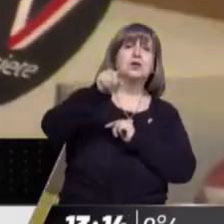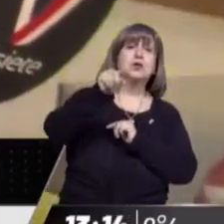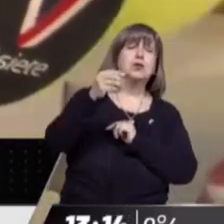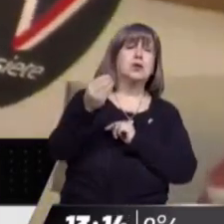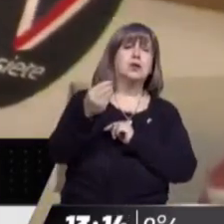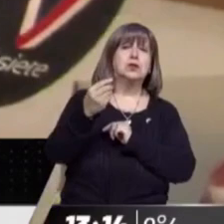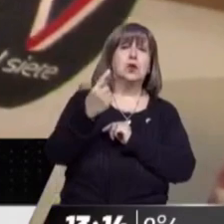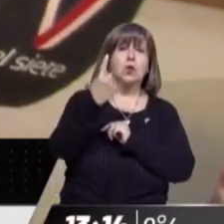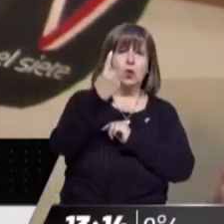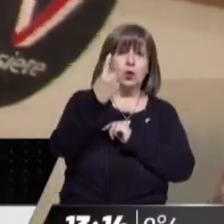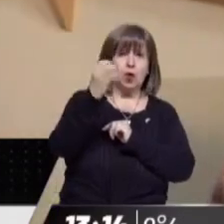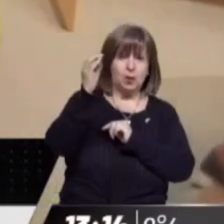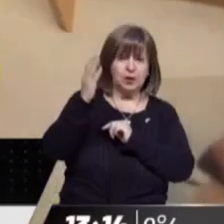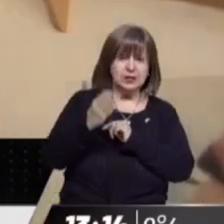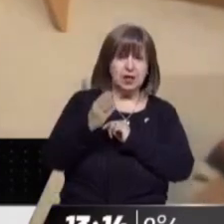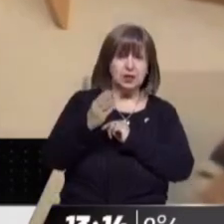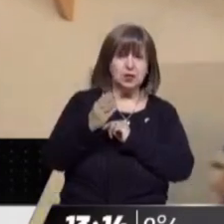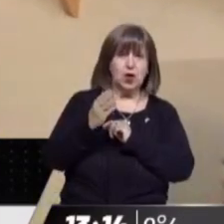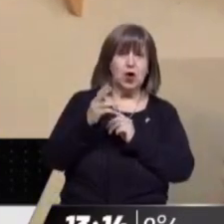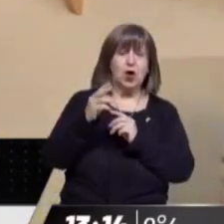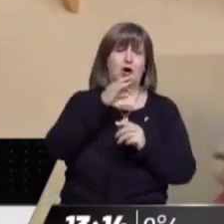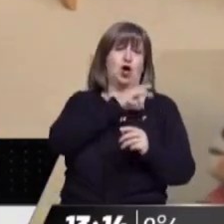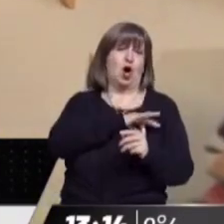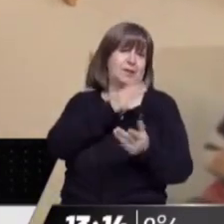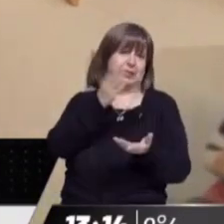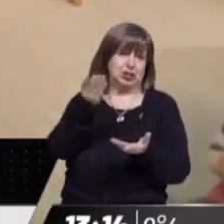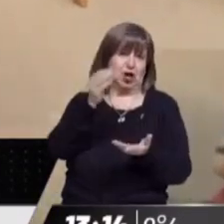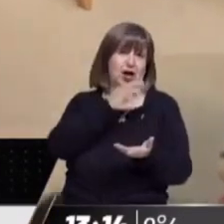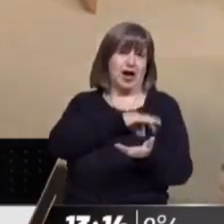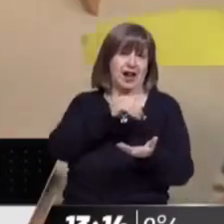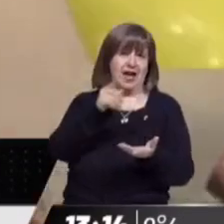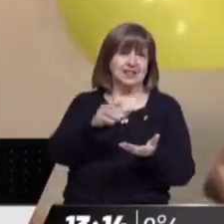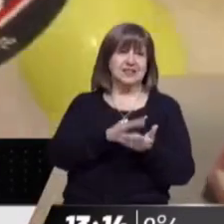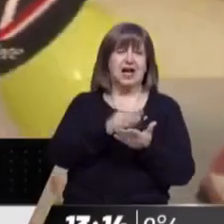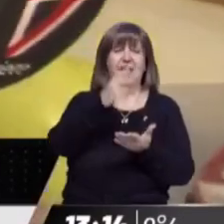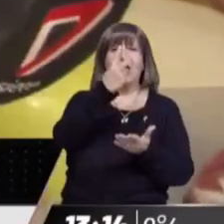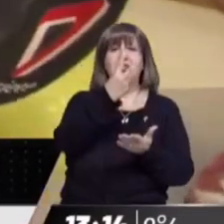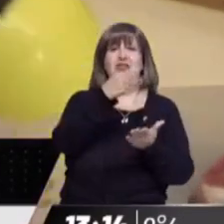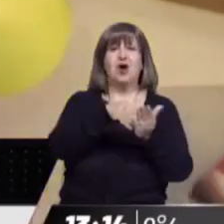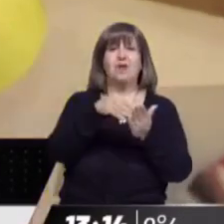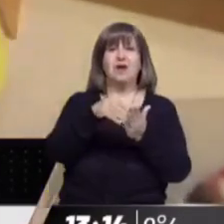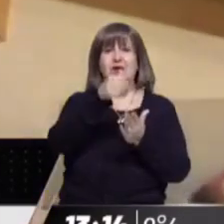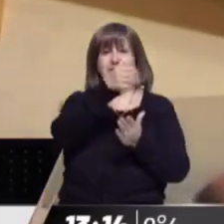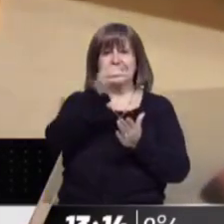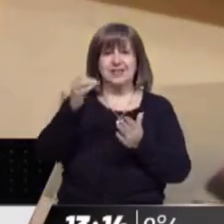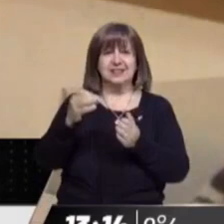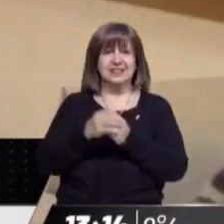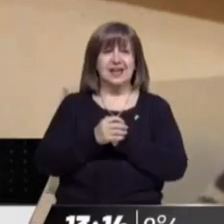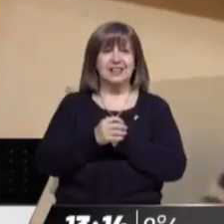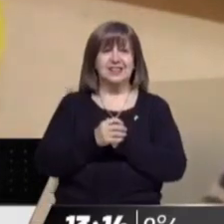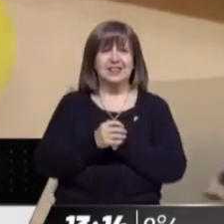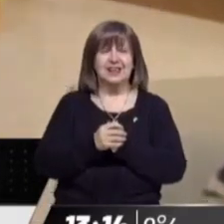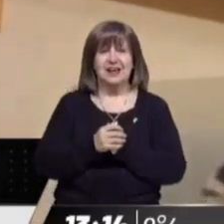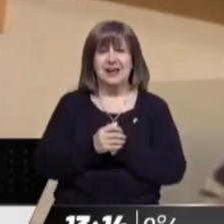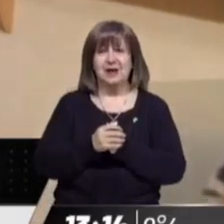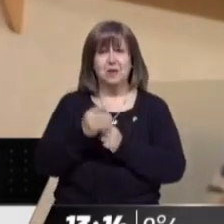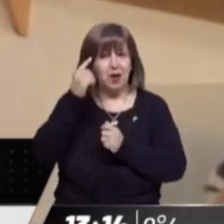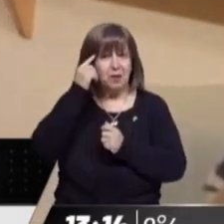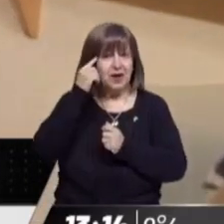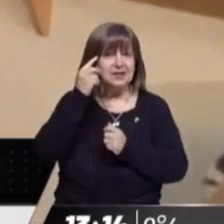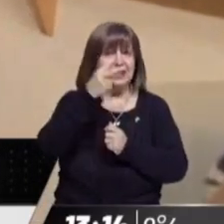corresponde un 1% del premio como comisión? Sí, el 1% de un premio. 200 millones le quedaron. ¿Pensado qué van a hacer? No, la verdad